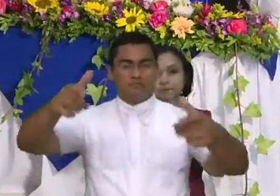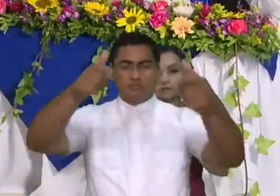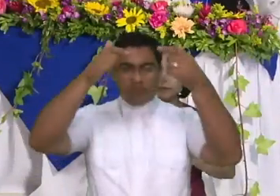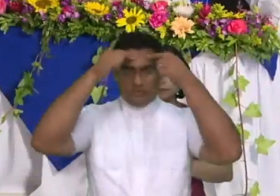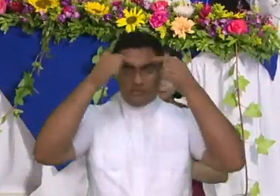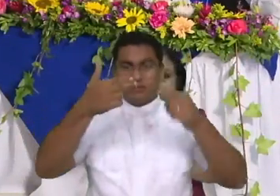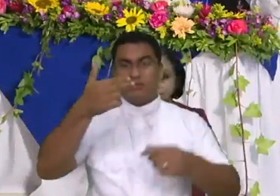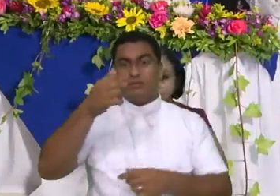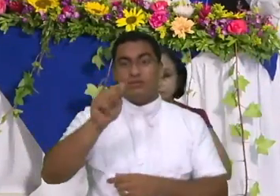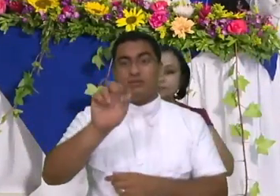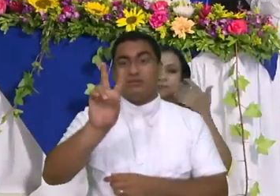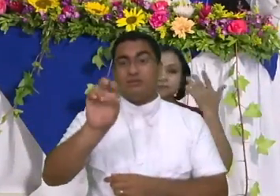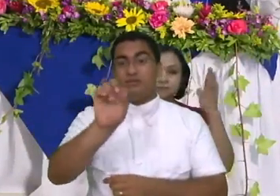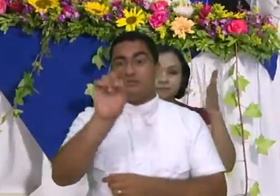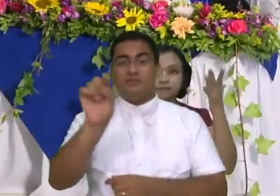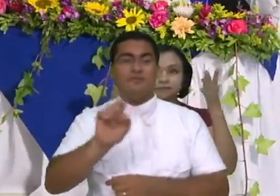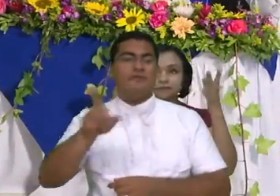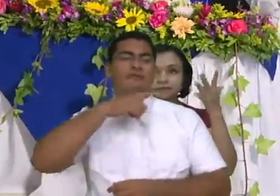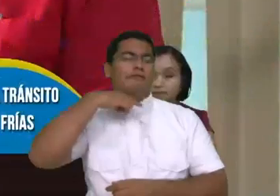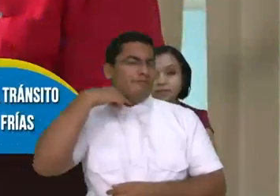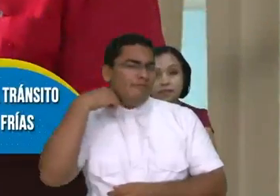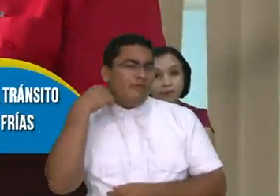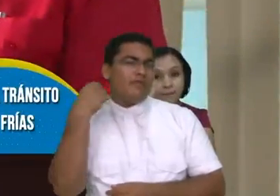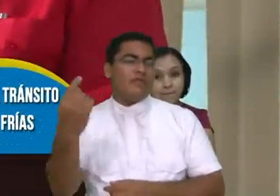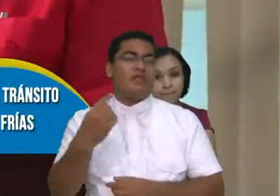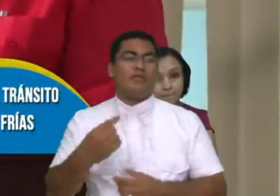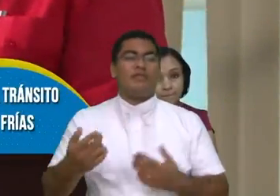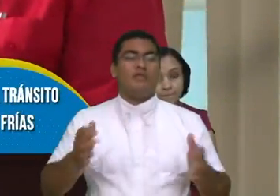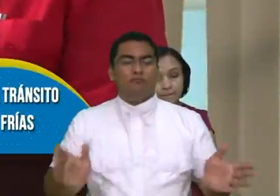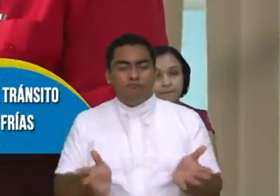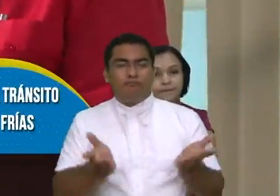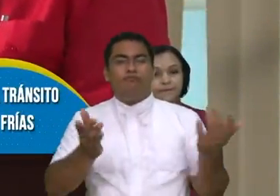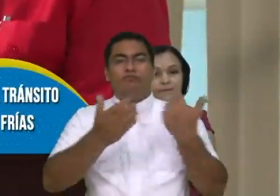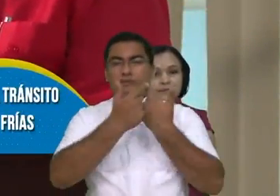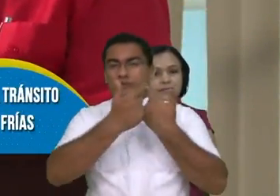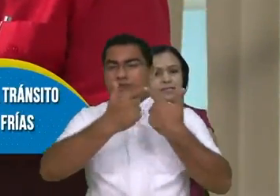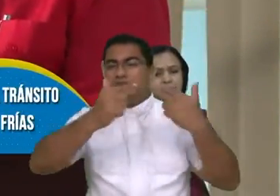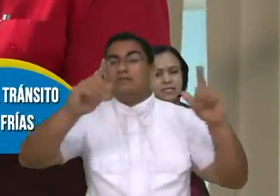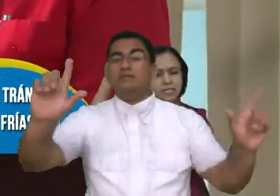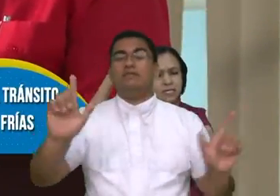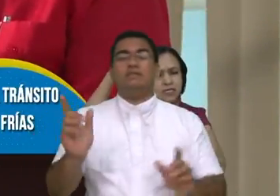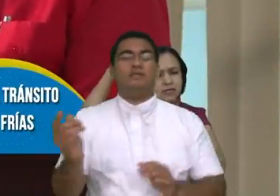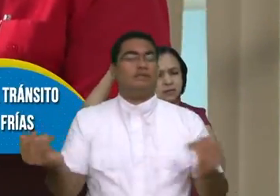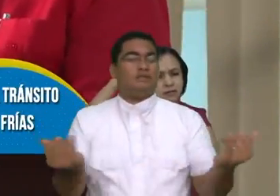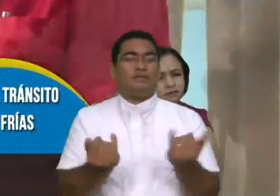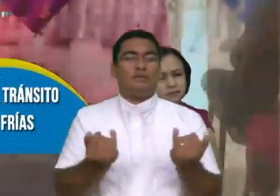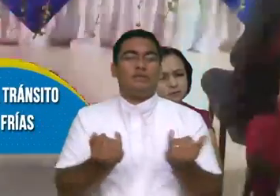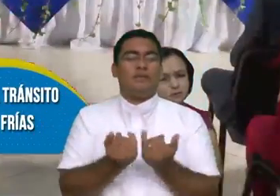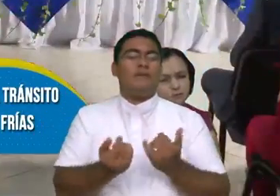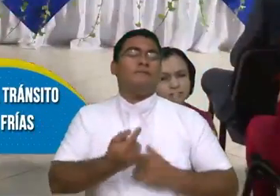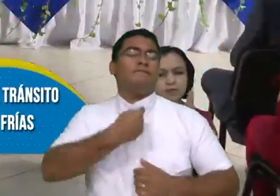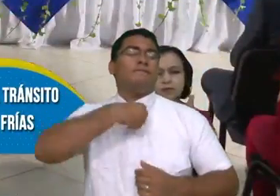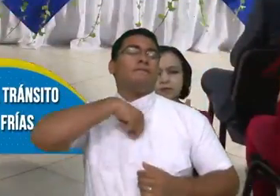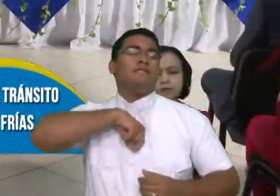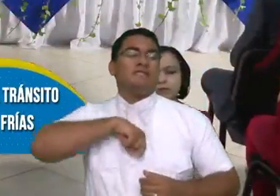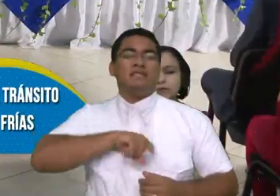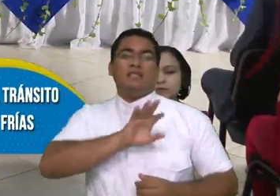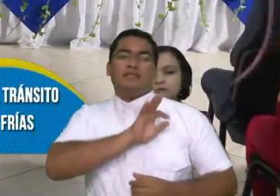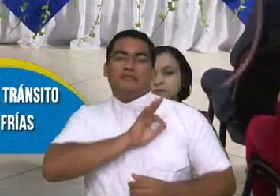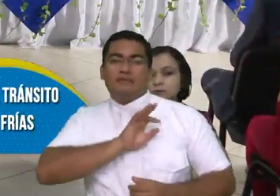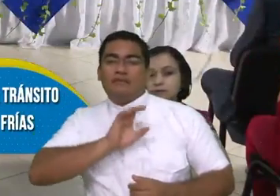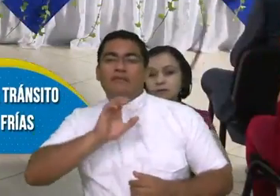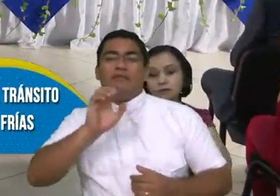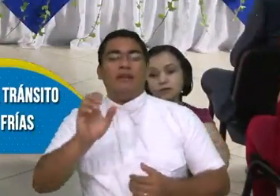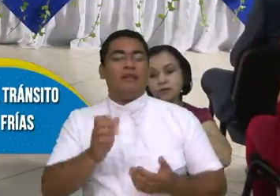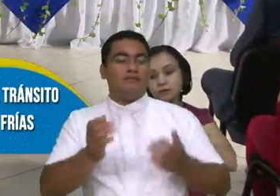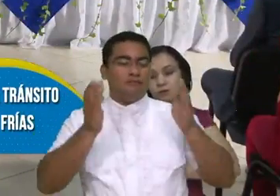un verdadero teólogo de la liberación. Esa profunda fe en el ser humano, en la